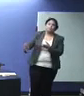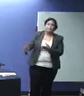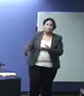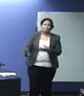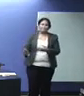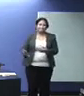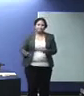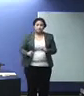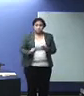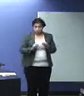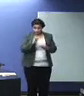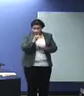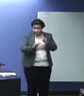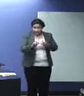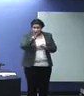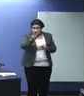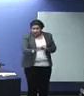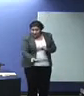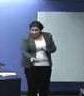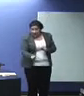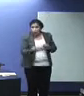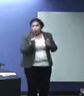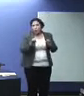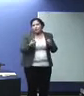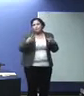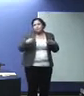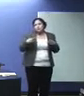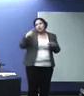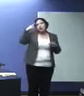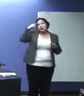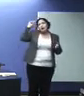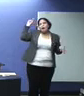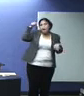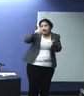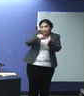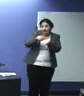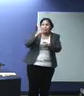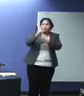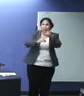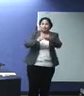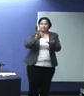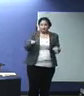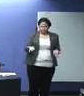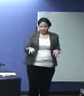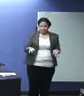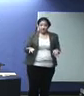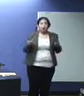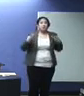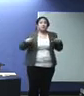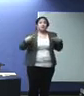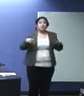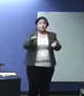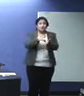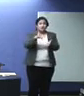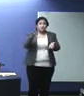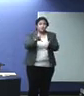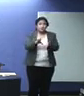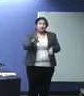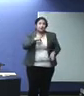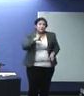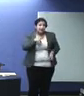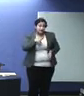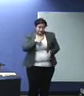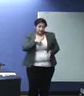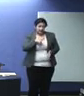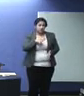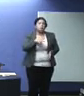avance real en cuestiones de imaginario social. ¿Cuál es la protección contra la discriminación a las personas con discapacidad? Y eso me invita a